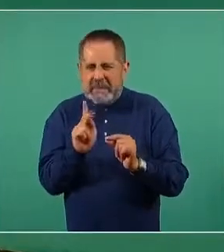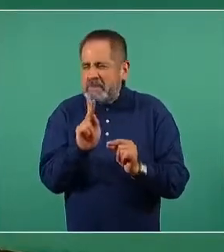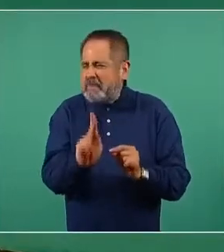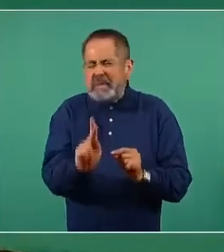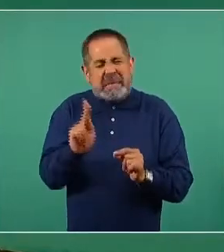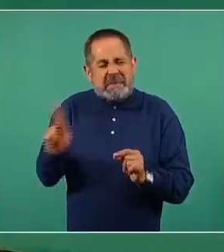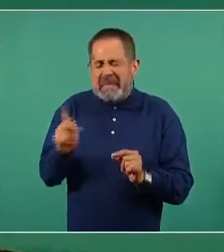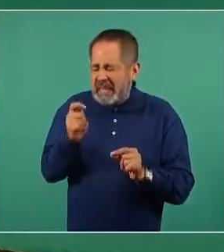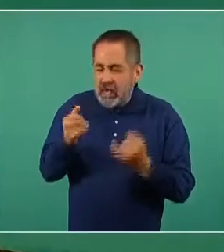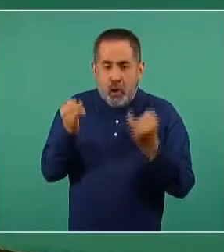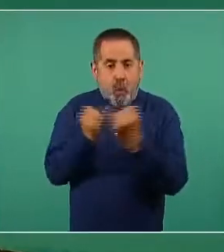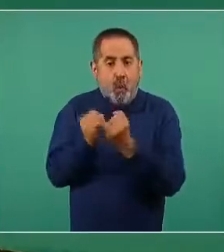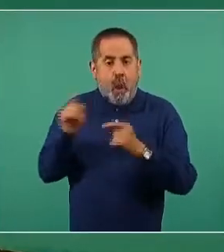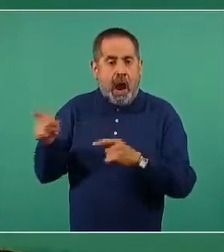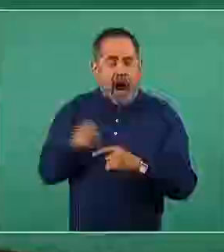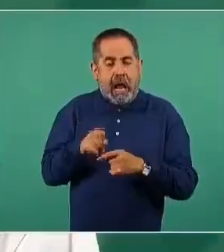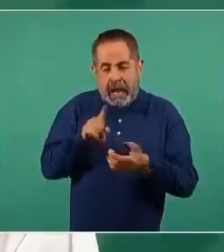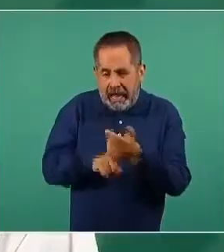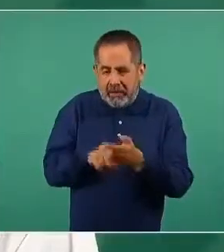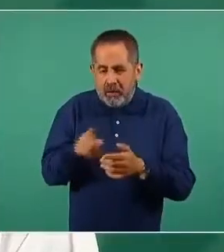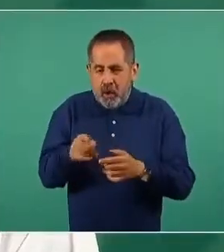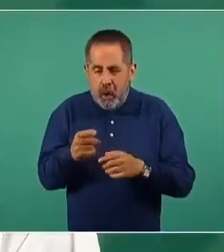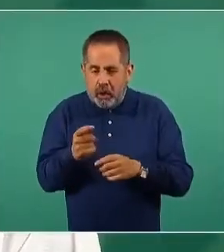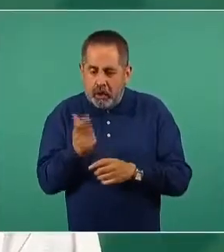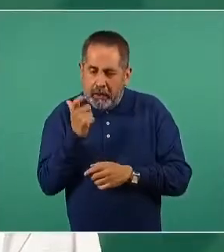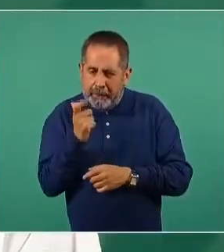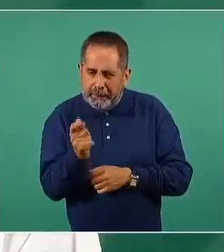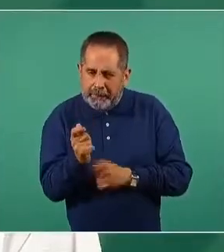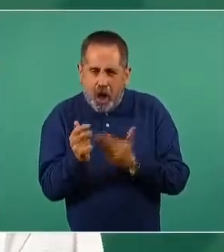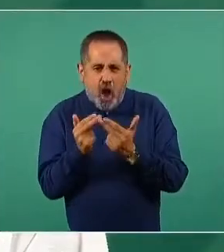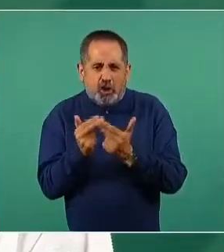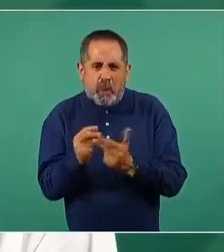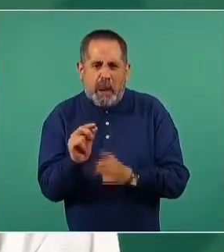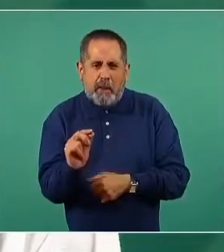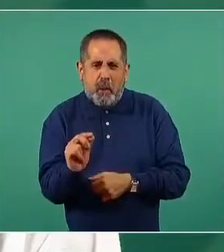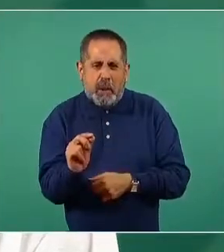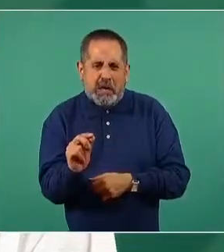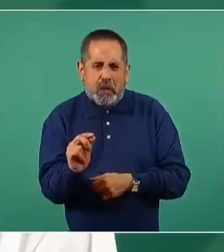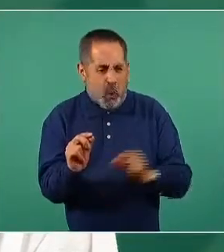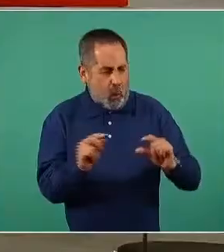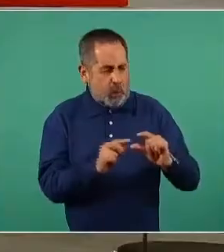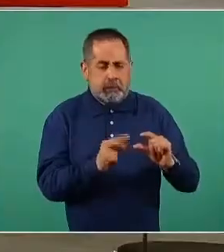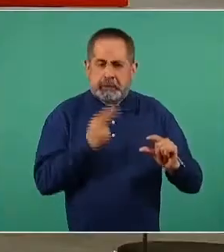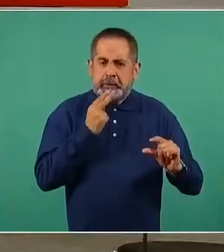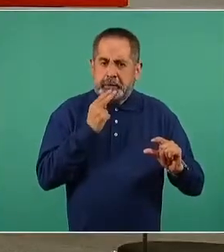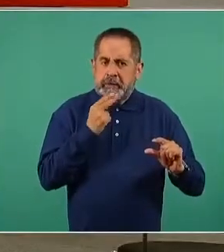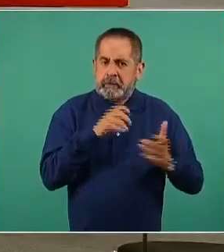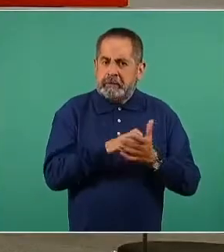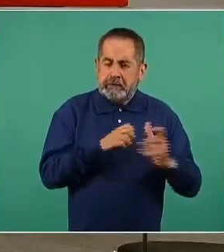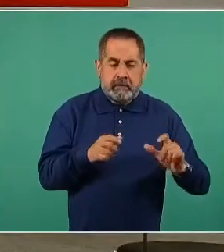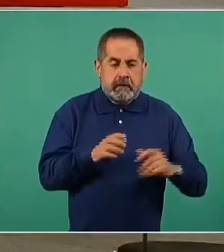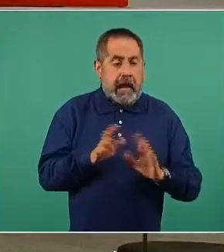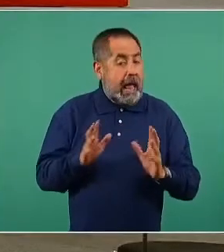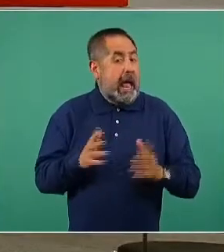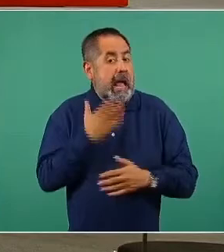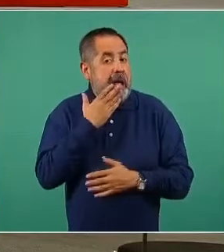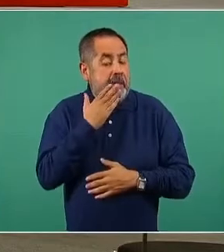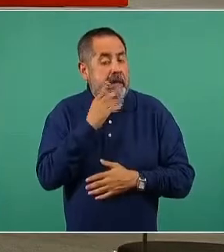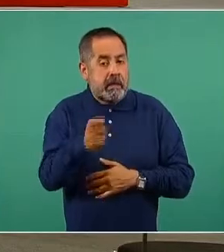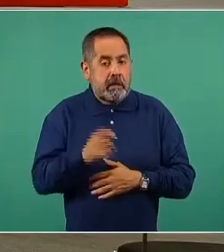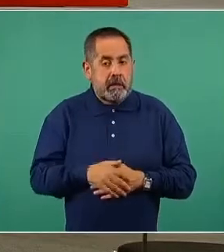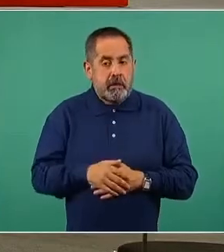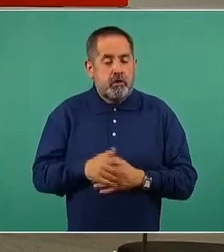características semejantes, de tener bajo volumen muerto, y antes de aceptar